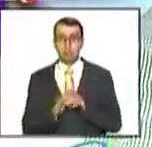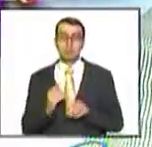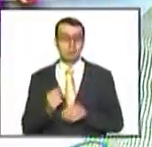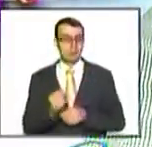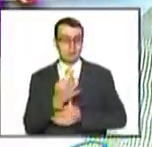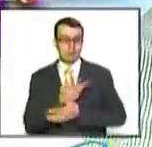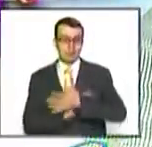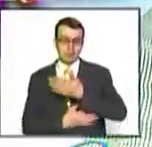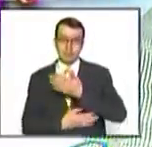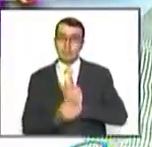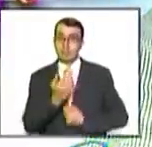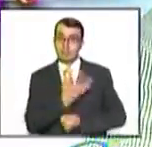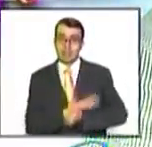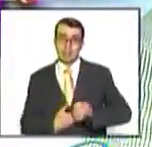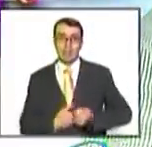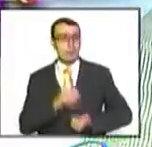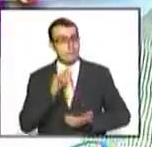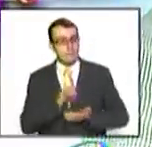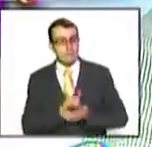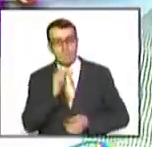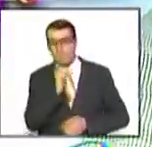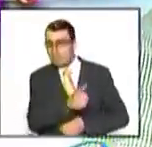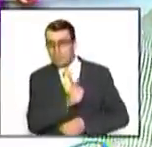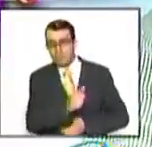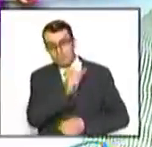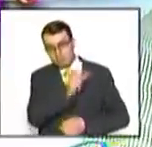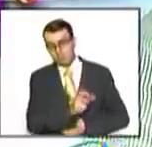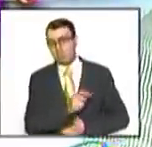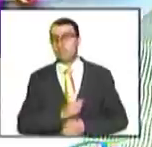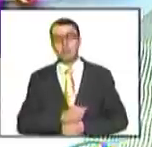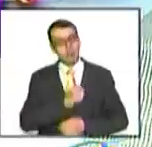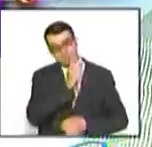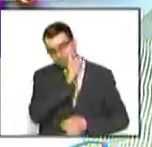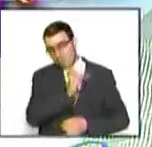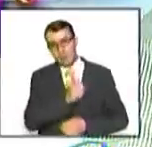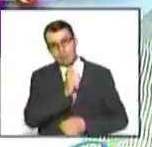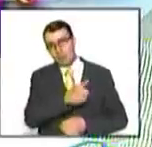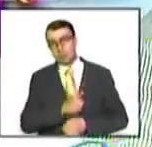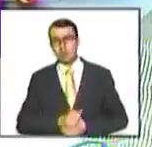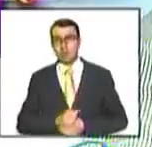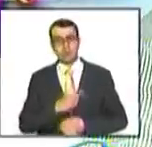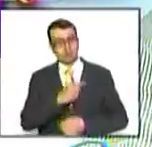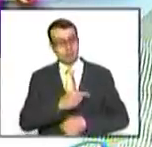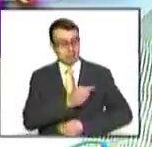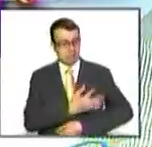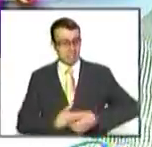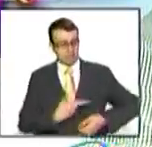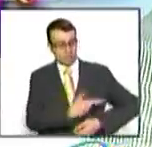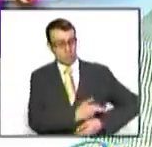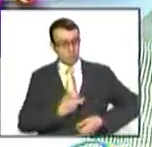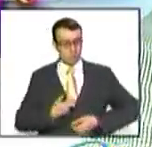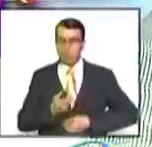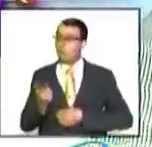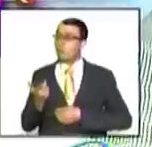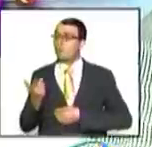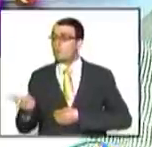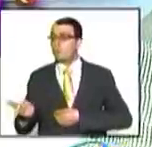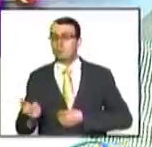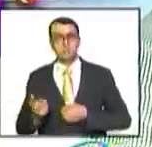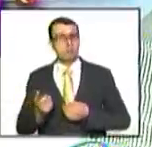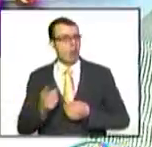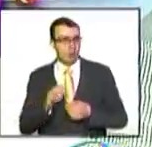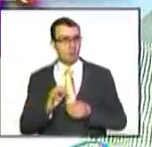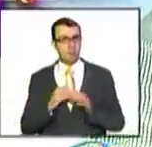del mismo paciente, no puedes traerse sangre de un paciente y se le aplicará a otro paciente, ni así sea a su familia. Por eso se